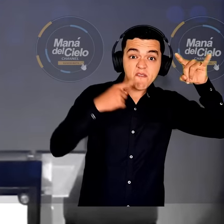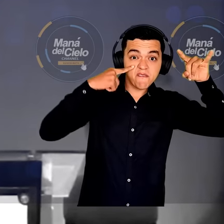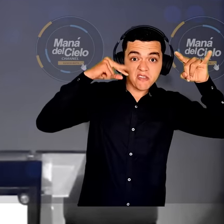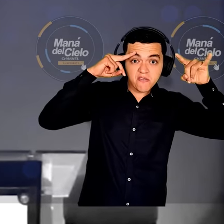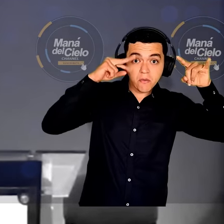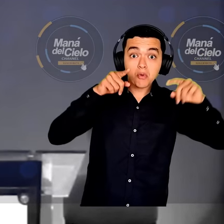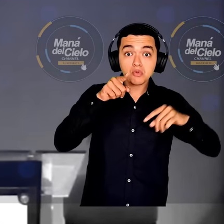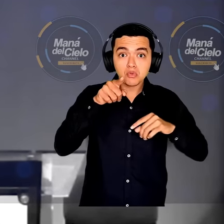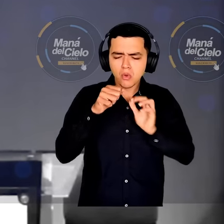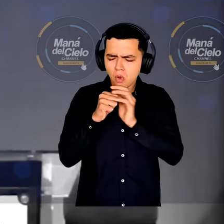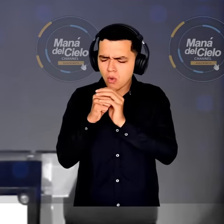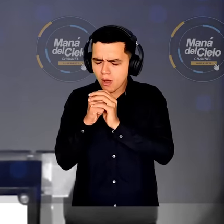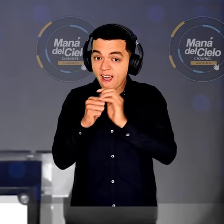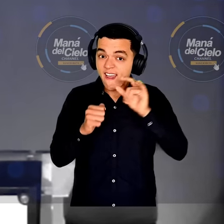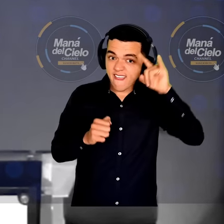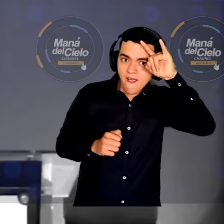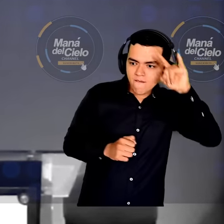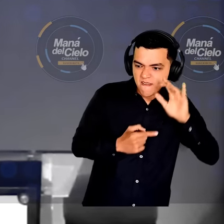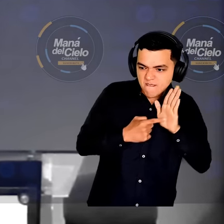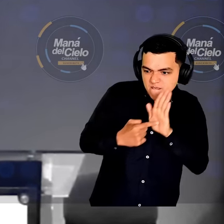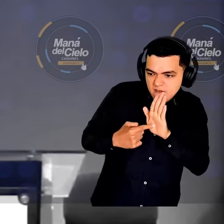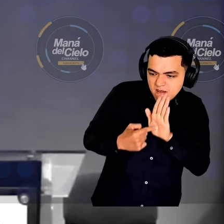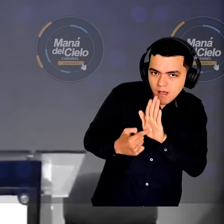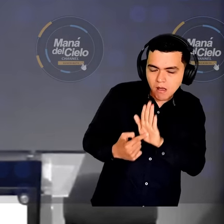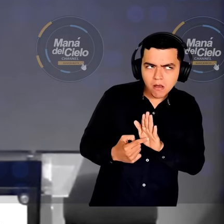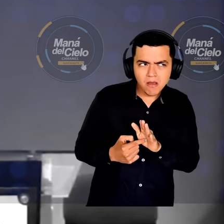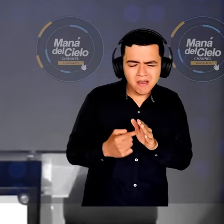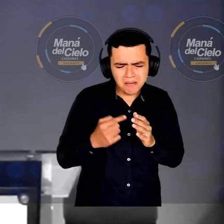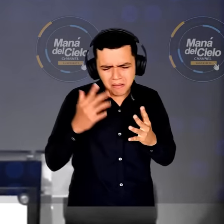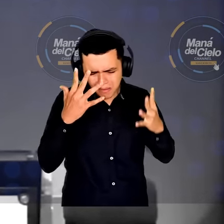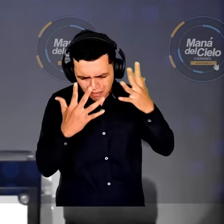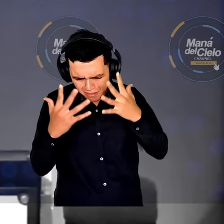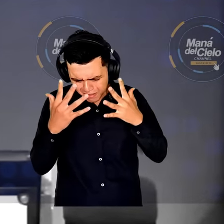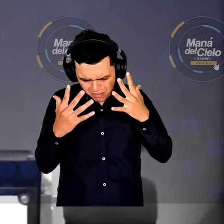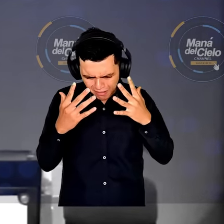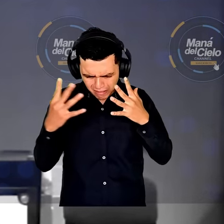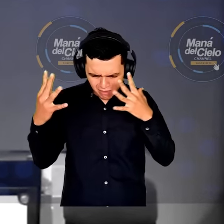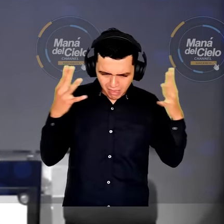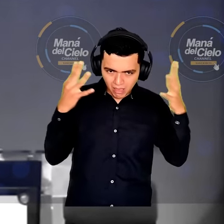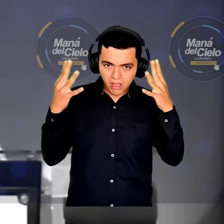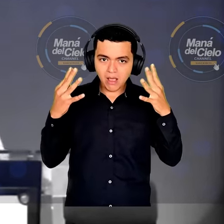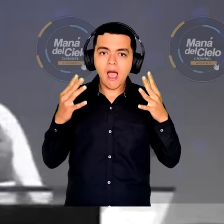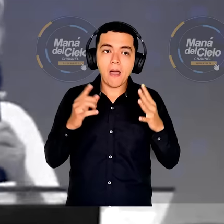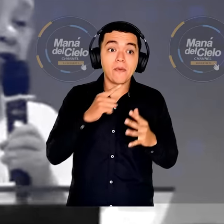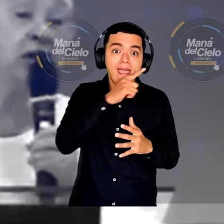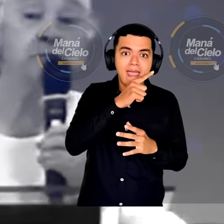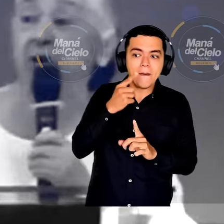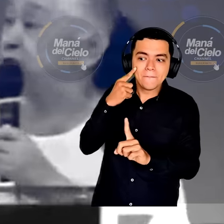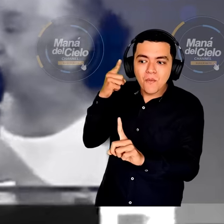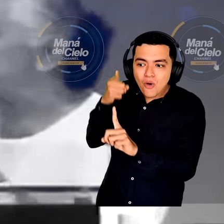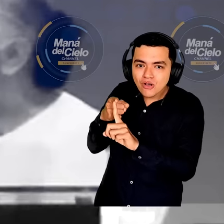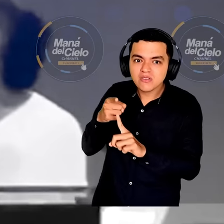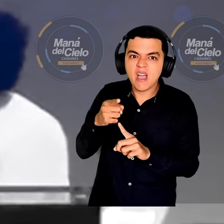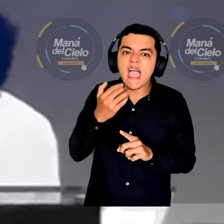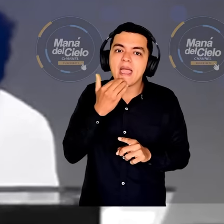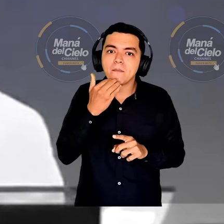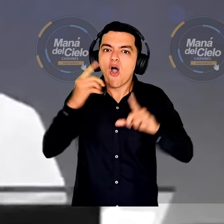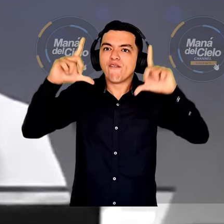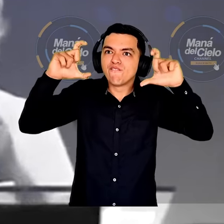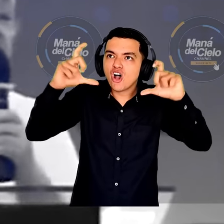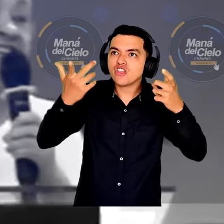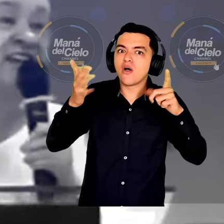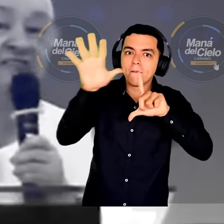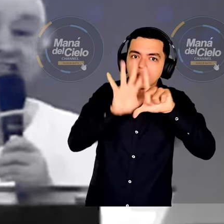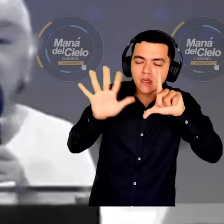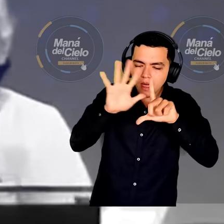El diablo no es bobo. Cuando usted se arrodilla a orar, le trae la imagen de esto, le trae la imagen, porque el diablo no le importa que usted se arrodille una hora, dos horas. Lo que le importa es que usted no se concentre, es